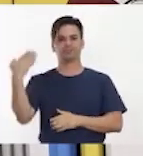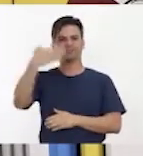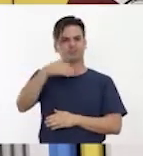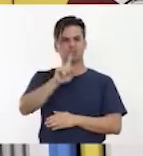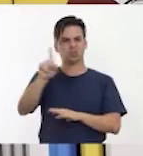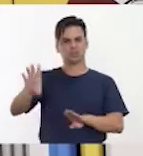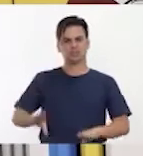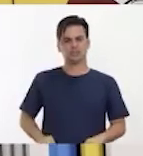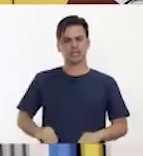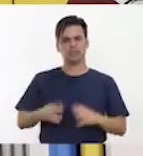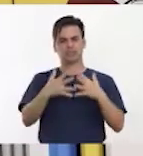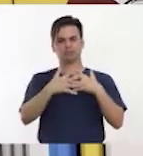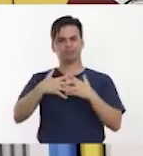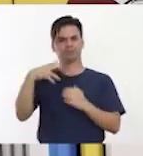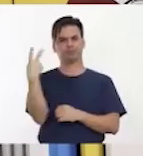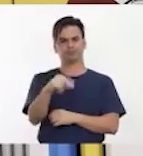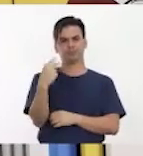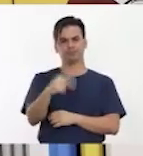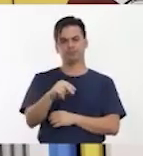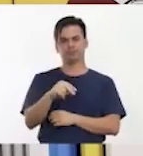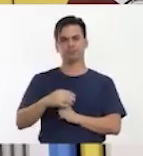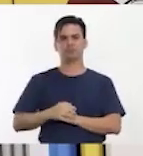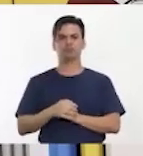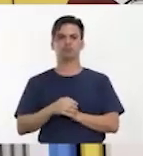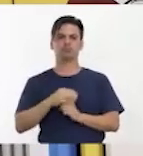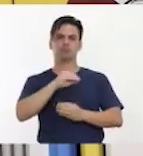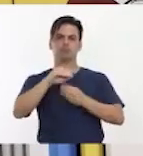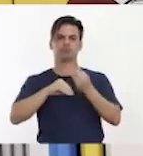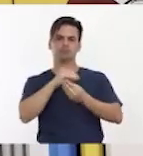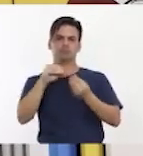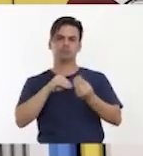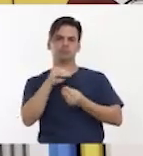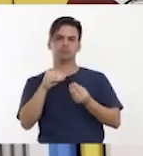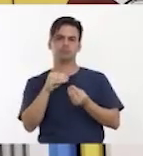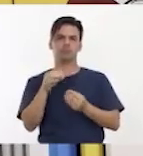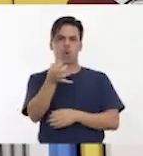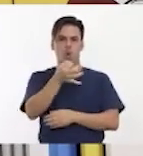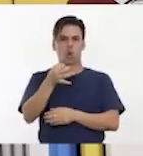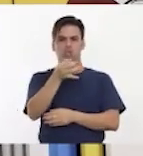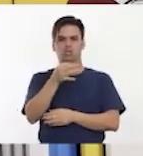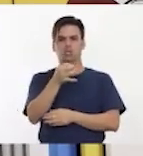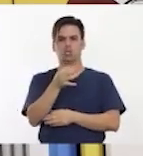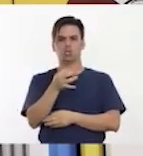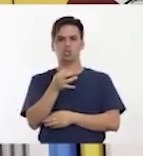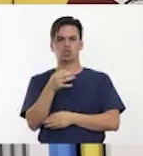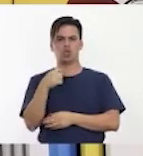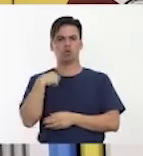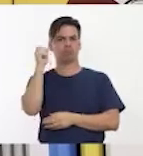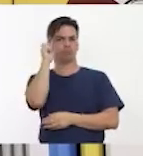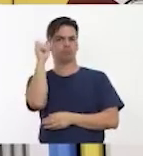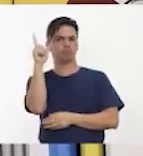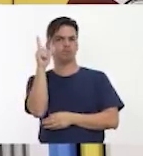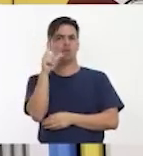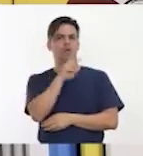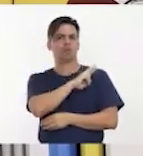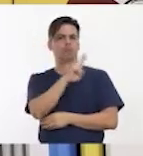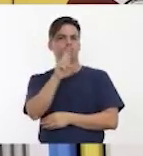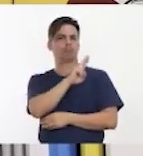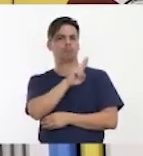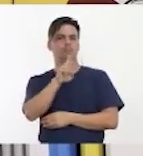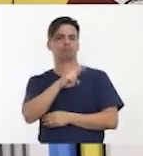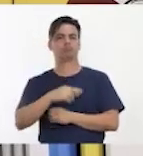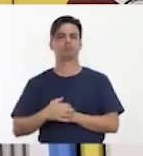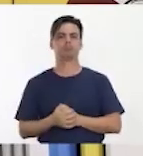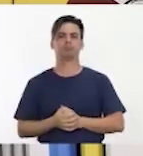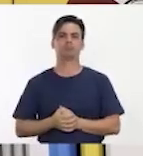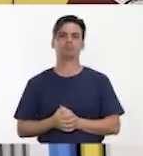la penetración imperialista y el desarrollo organizativo del movimiento revolucionario,